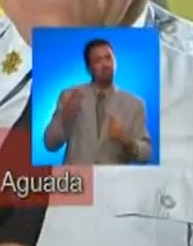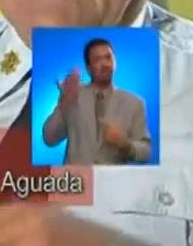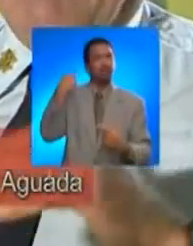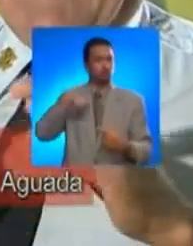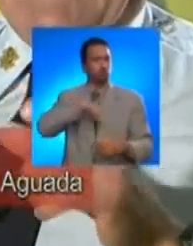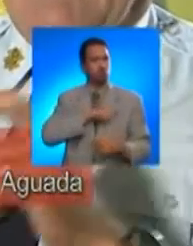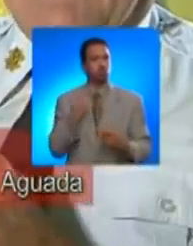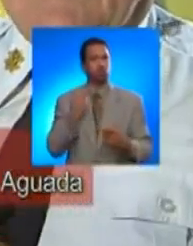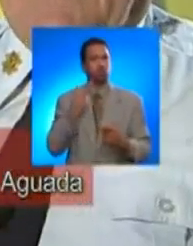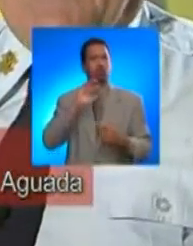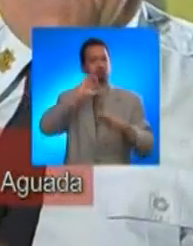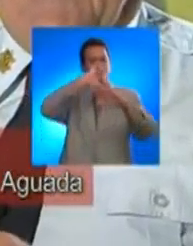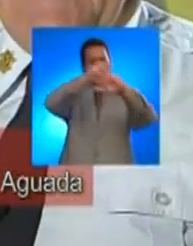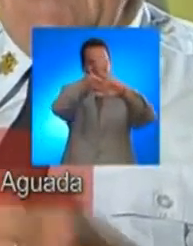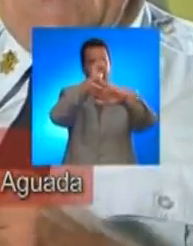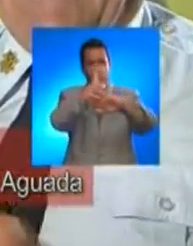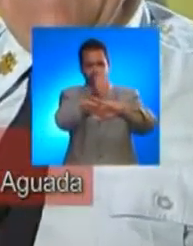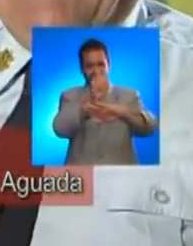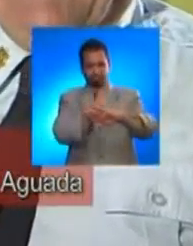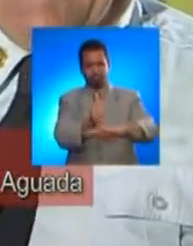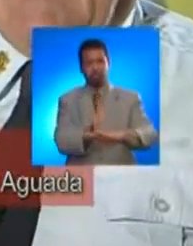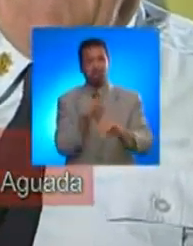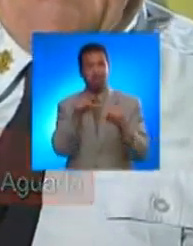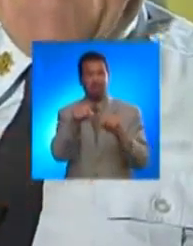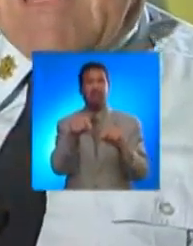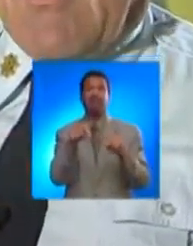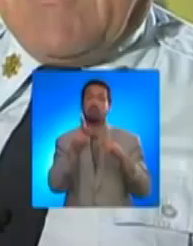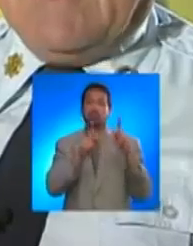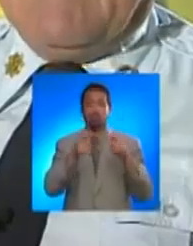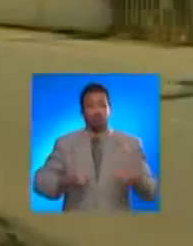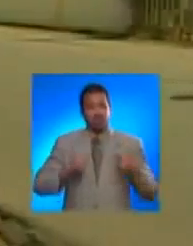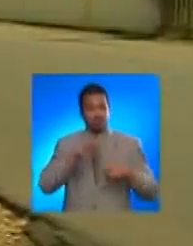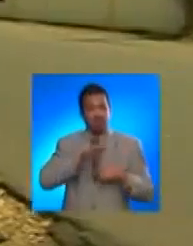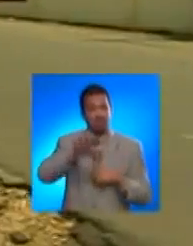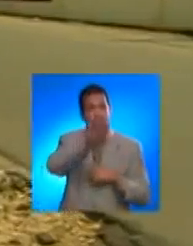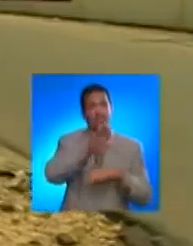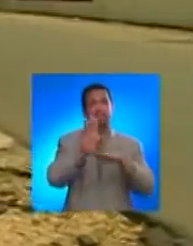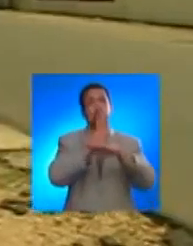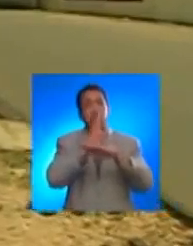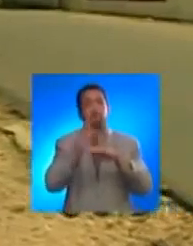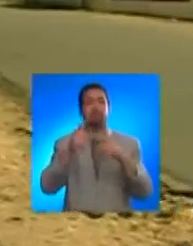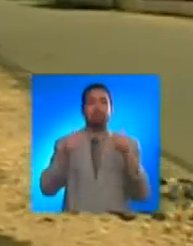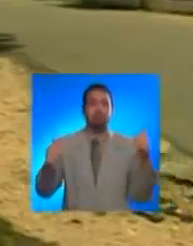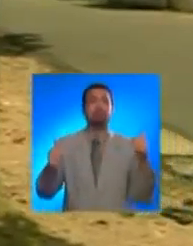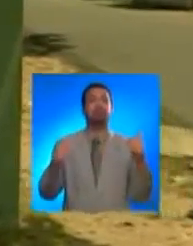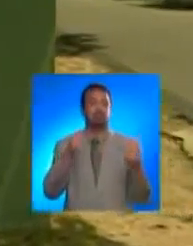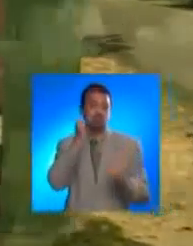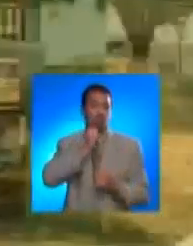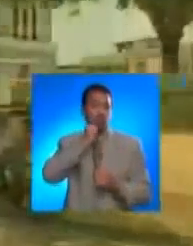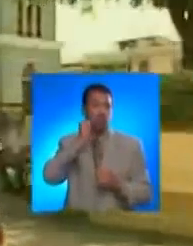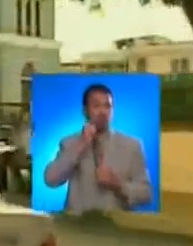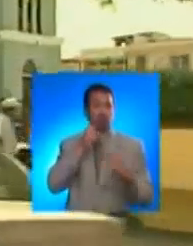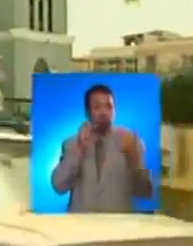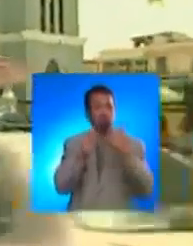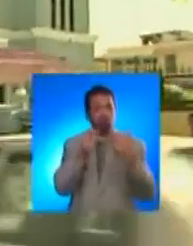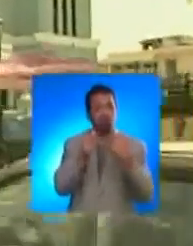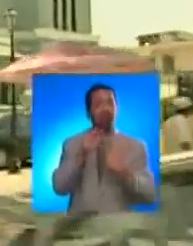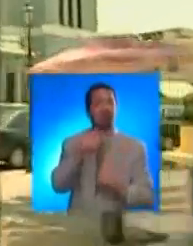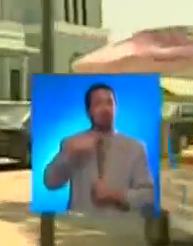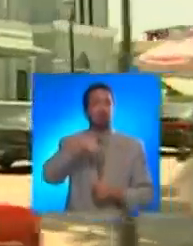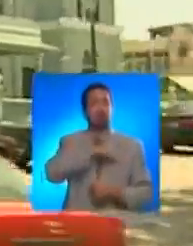Rico, al ser una isla, todas sus costas están expuestas a tsunamis. Pero una de las áreas más propensa, debido a que todo